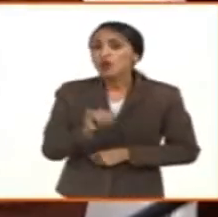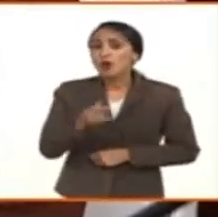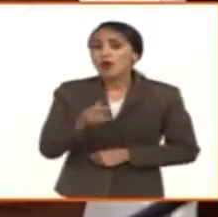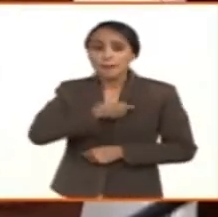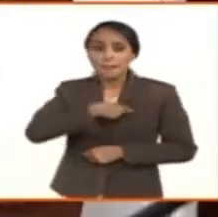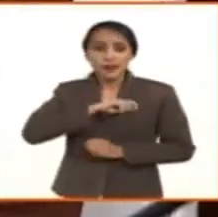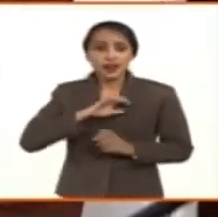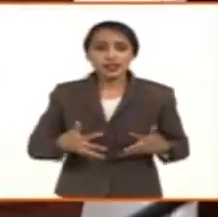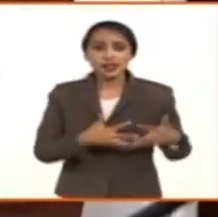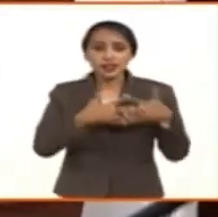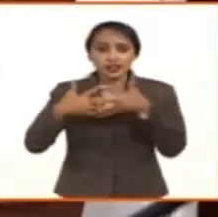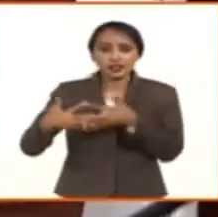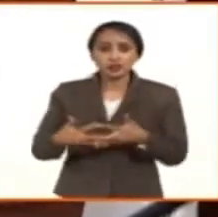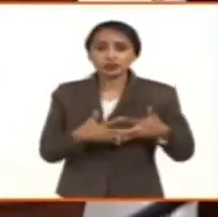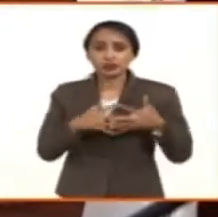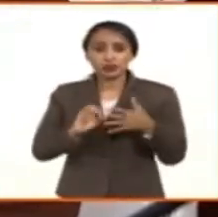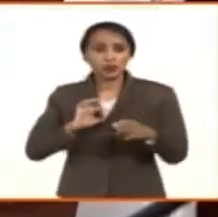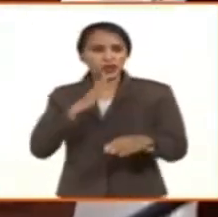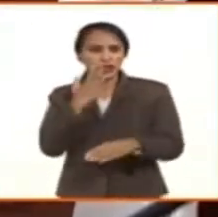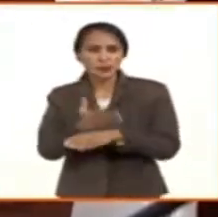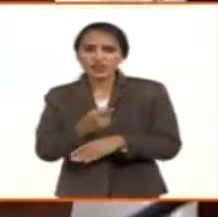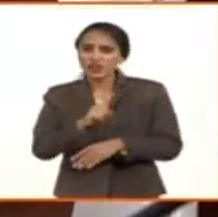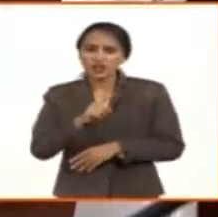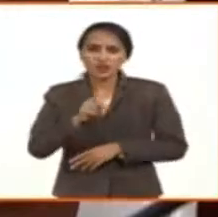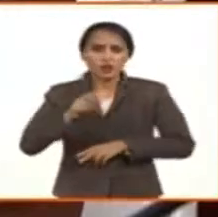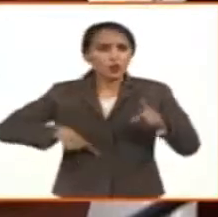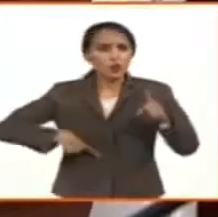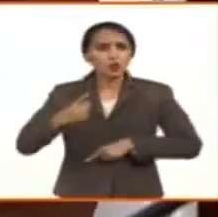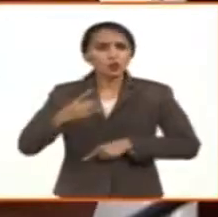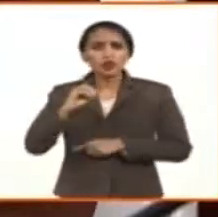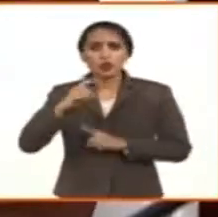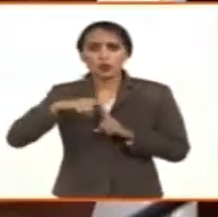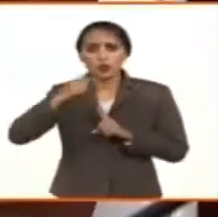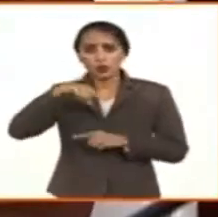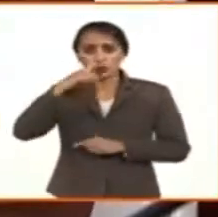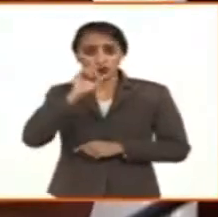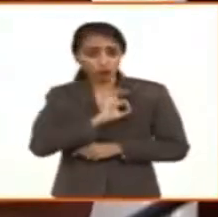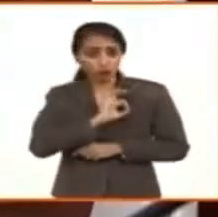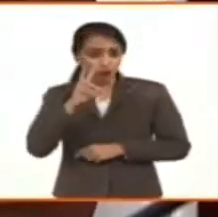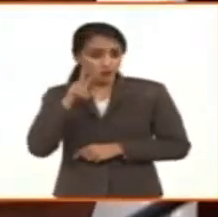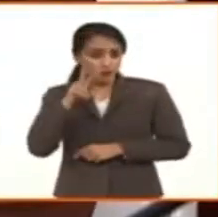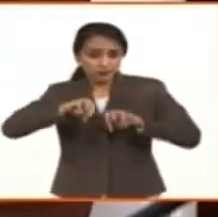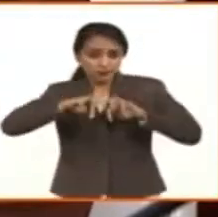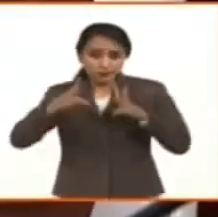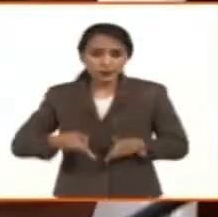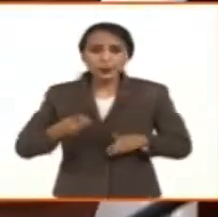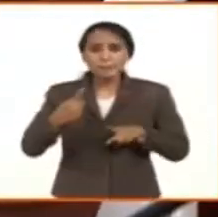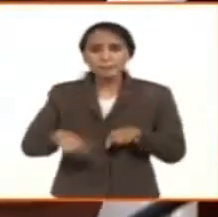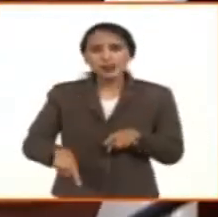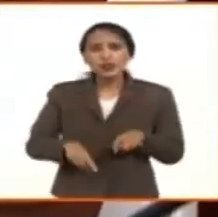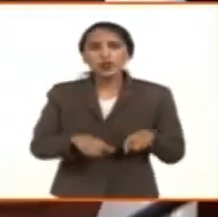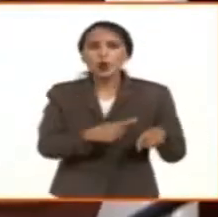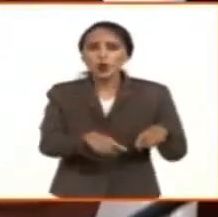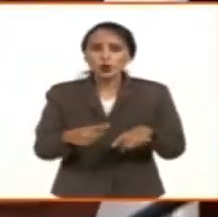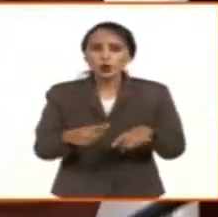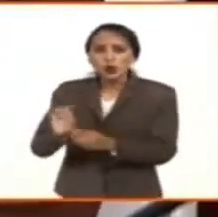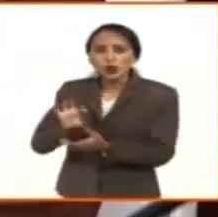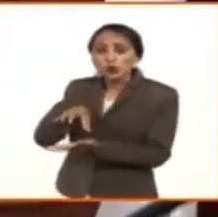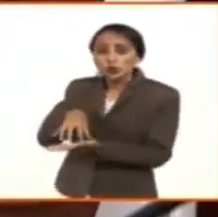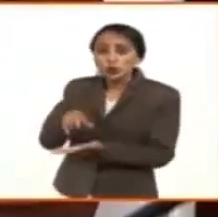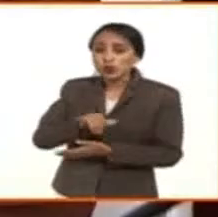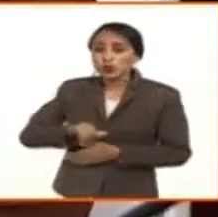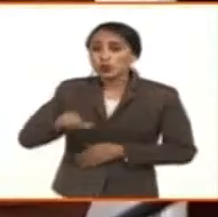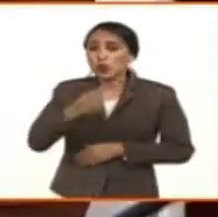levantan en contra de la otan eso nunca lo vemos en las redes pero hay otros espacios deberíamos asumir que esos jóvenes también